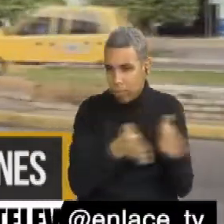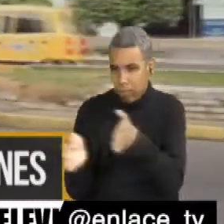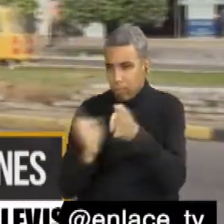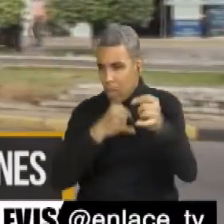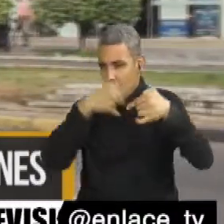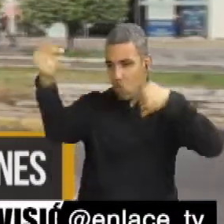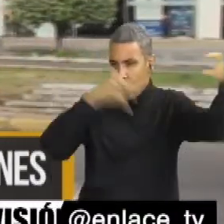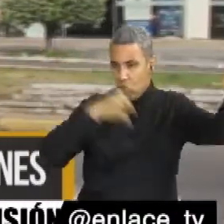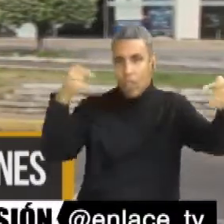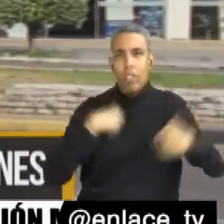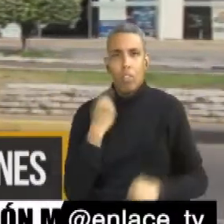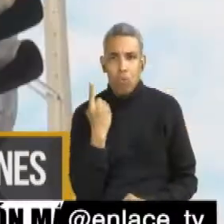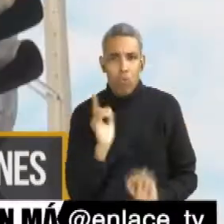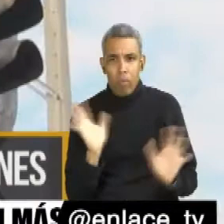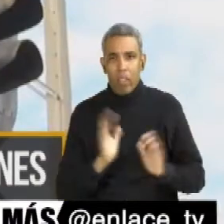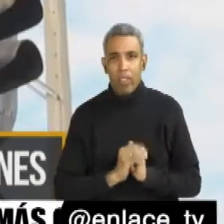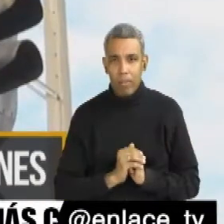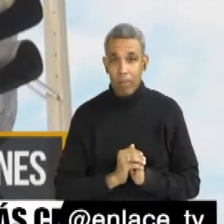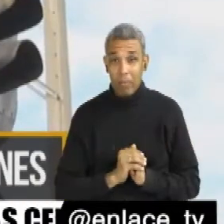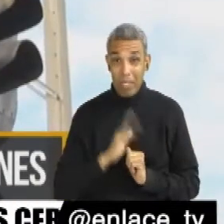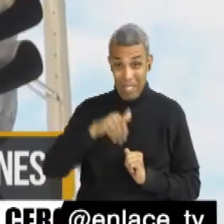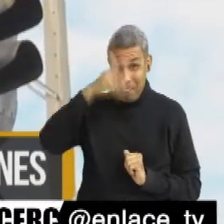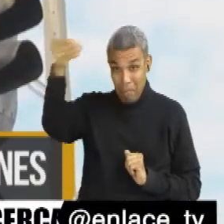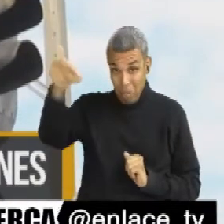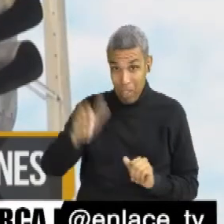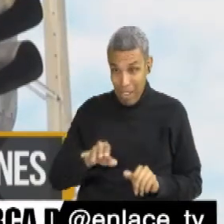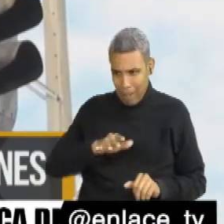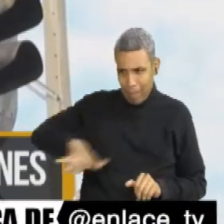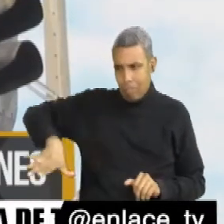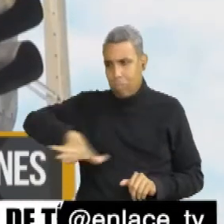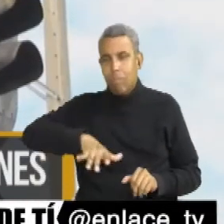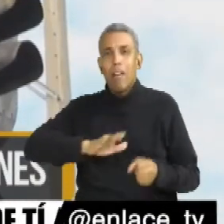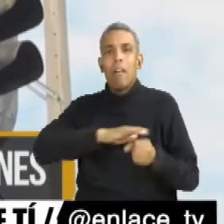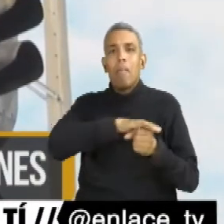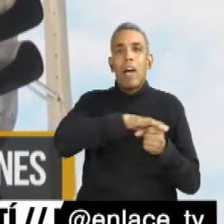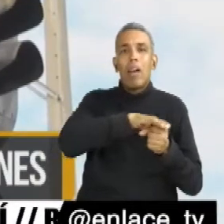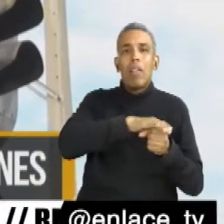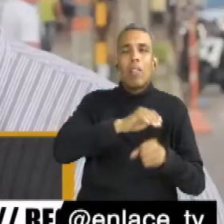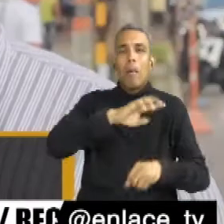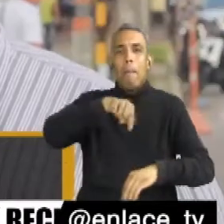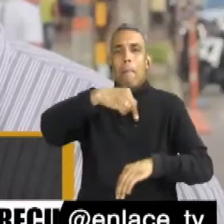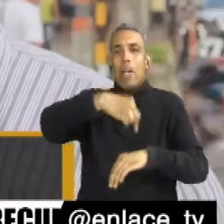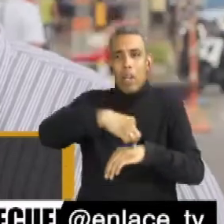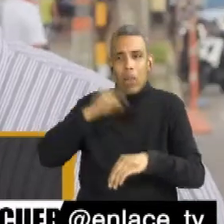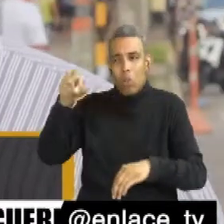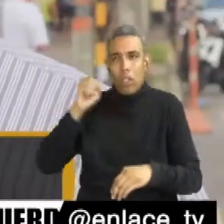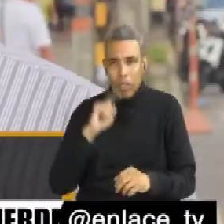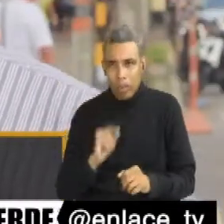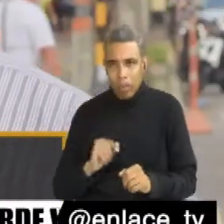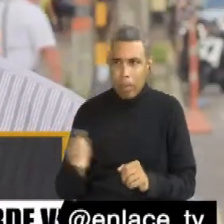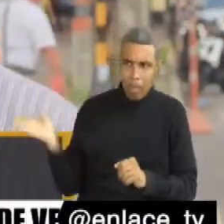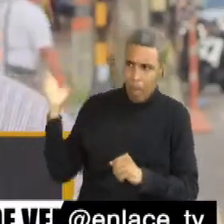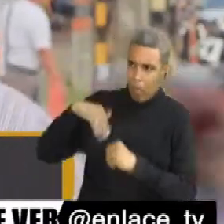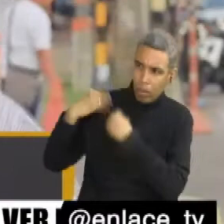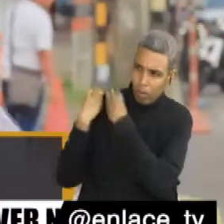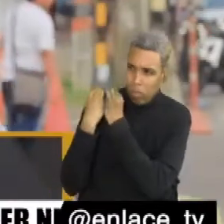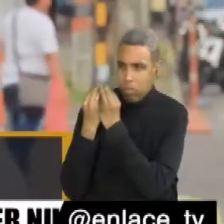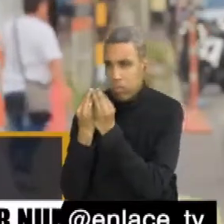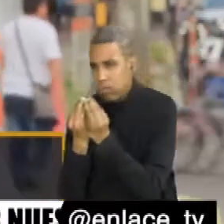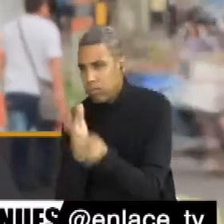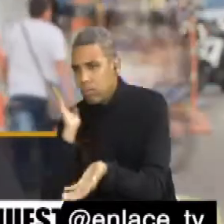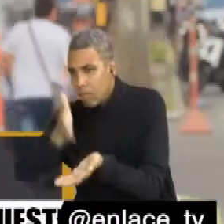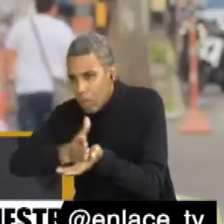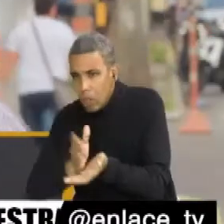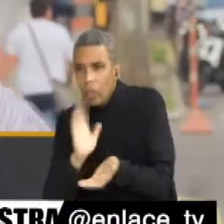para el del Hospital Regional del Magdalena Medio en el barrio Parnaso, comuna 2 de la ciudad. Entonces el contratista presenta que